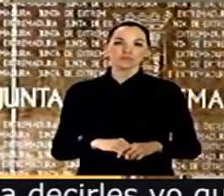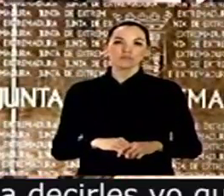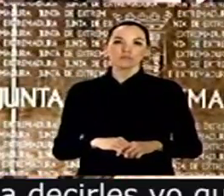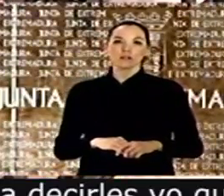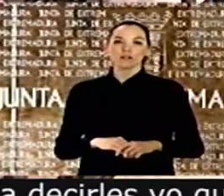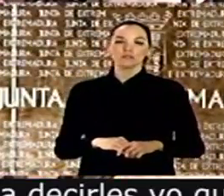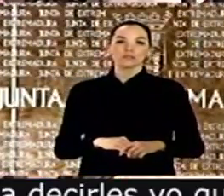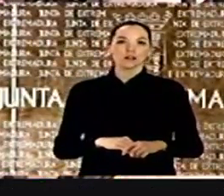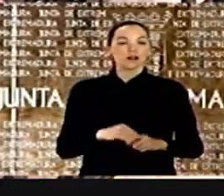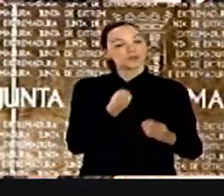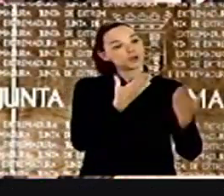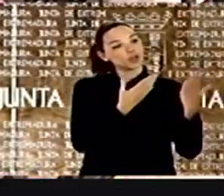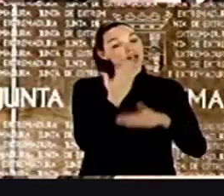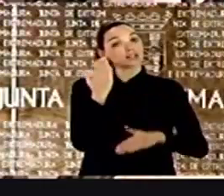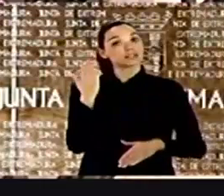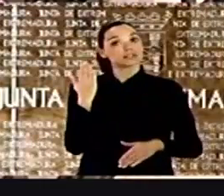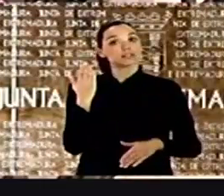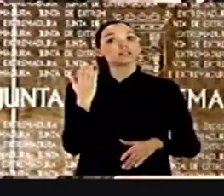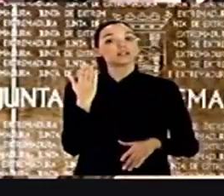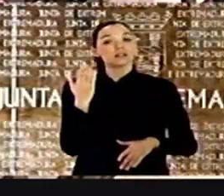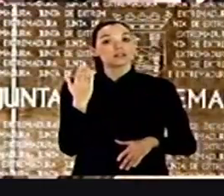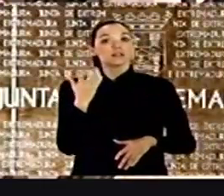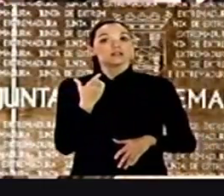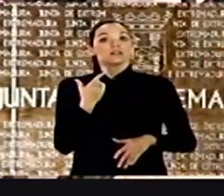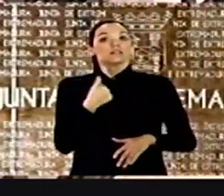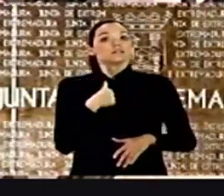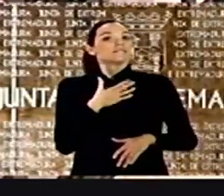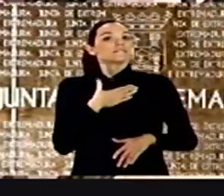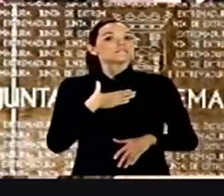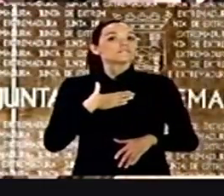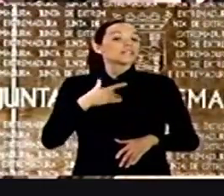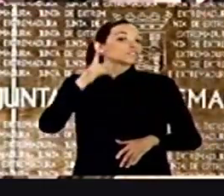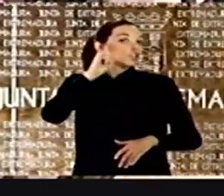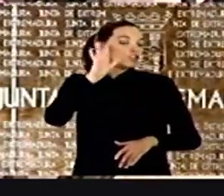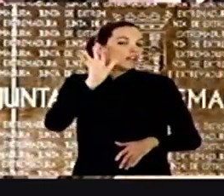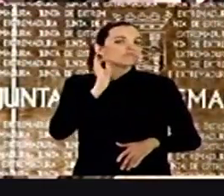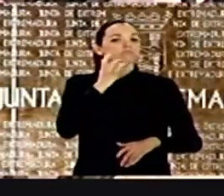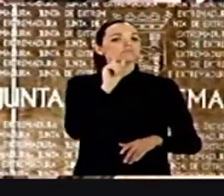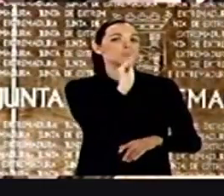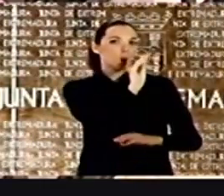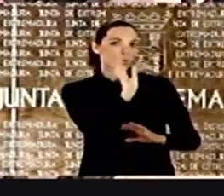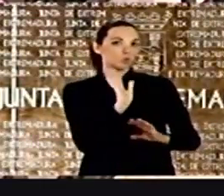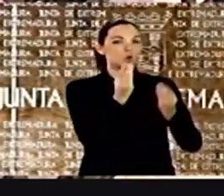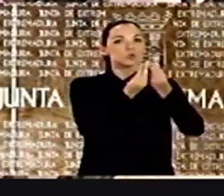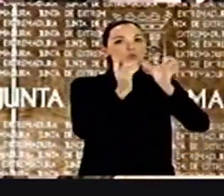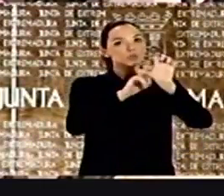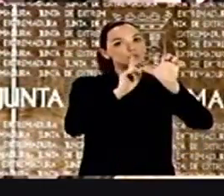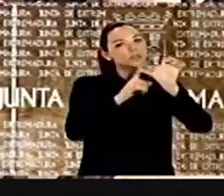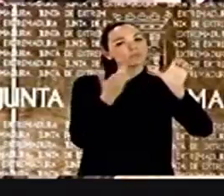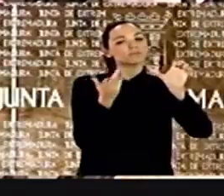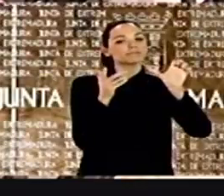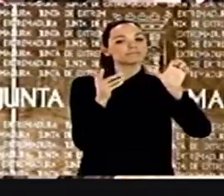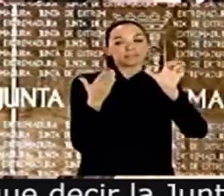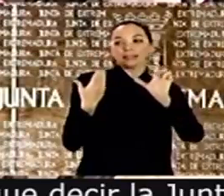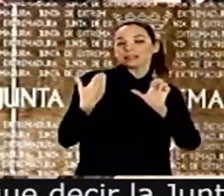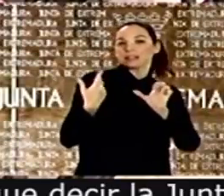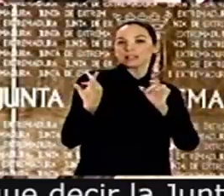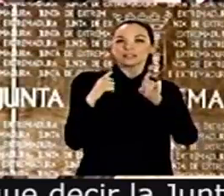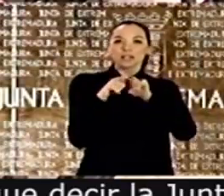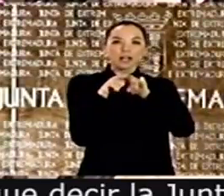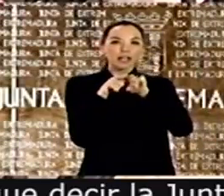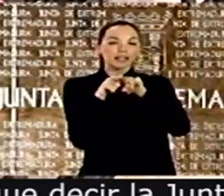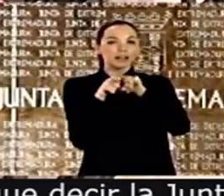Sí, buenos días, por aquí. Buenos días. Me gustaría, no sé, ¿qué tiene que decir la Junta de Extremadura ante las últimas críticas o